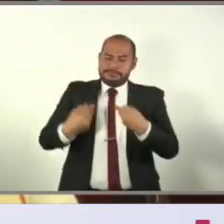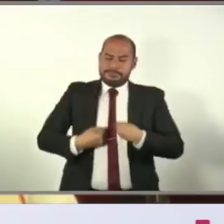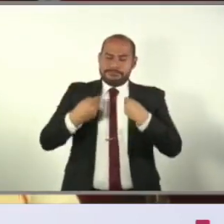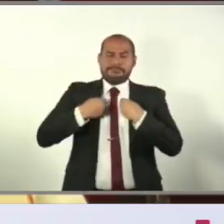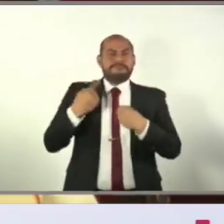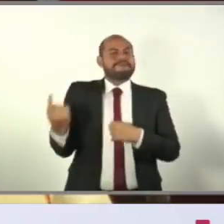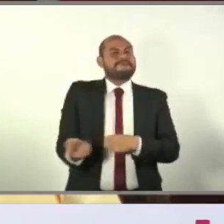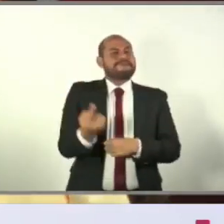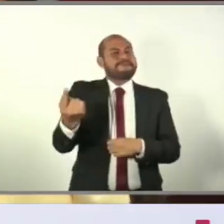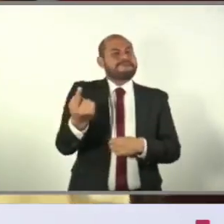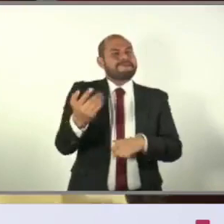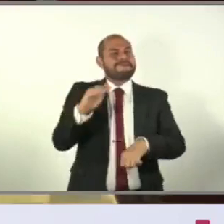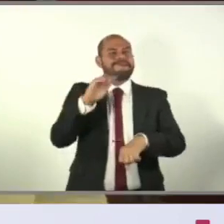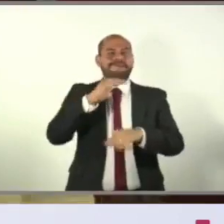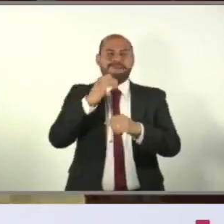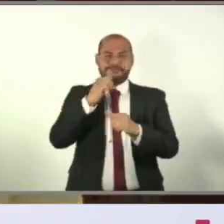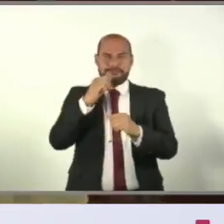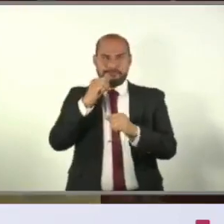Amén.